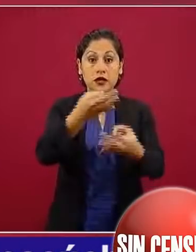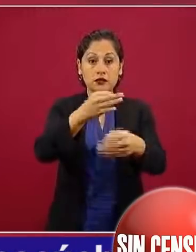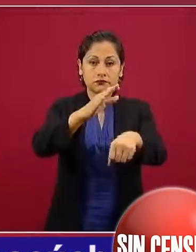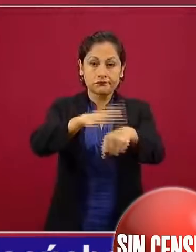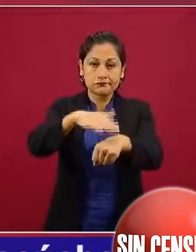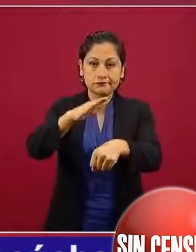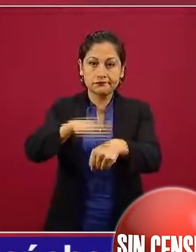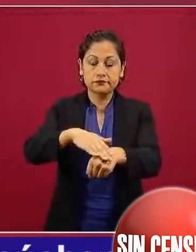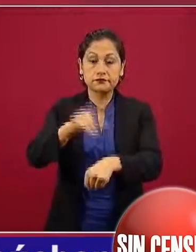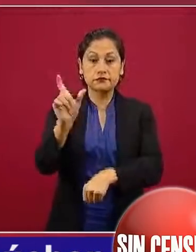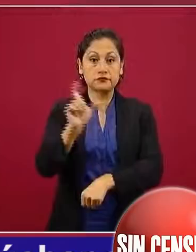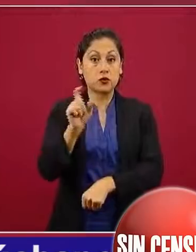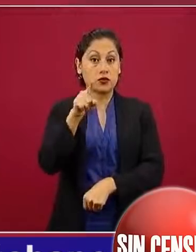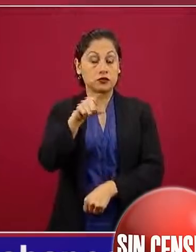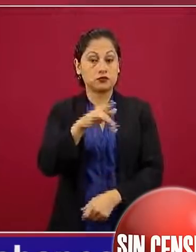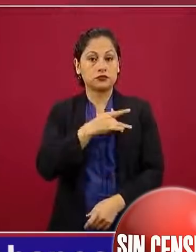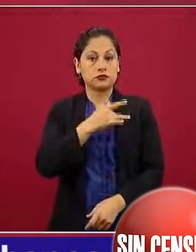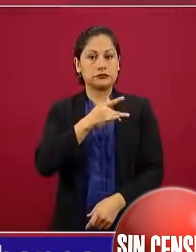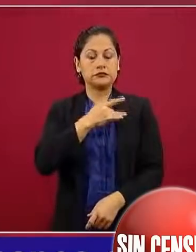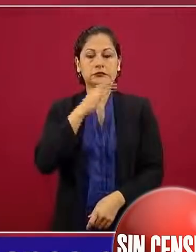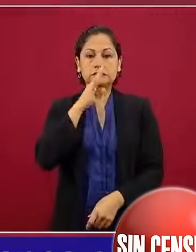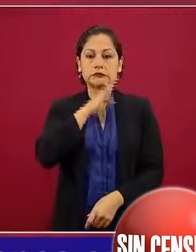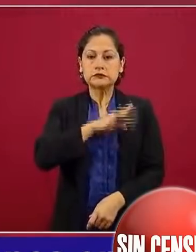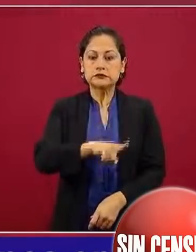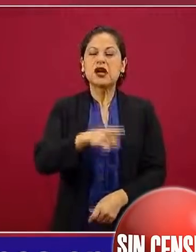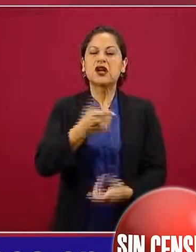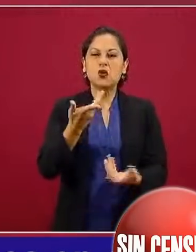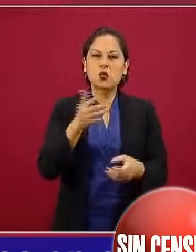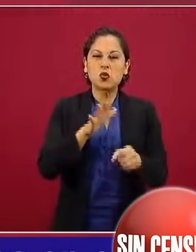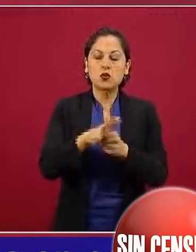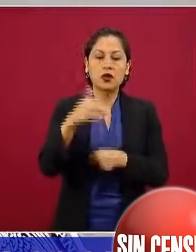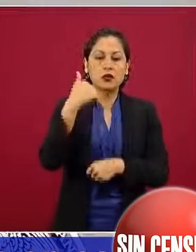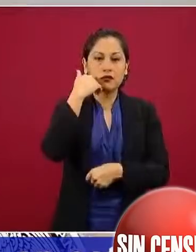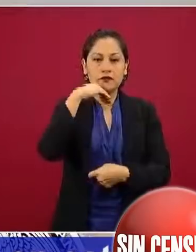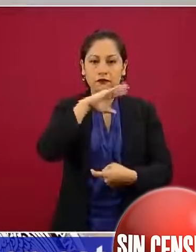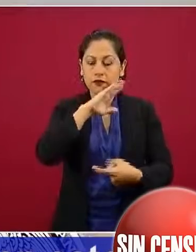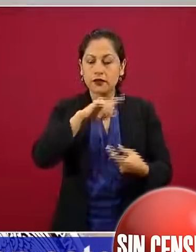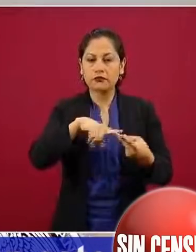síntomas de COVID, fiebre, tos, dolor de garganta, dolor de cabeza,